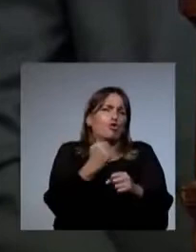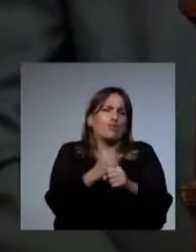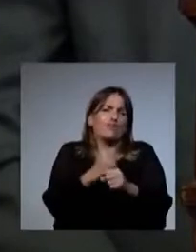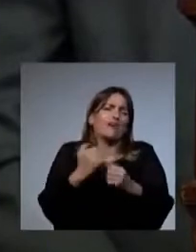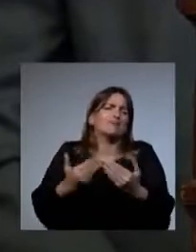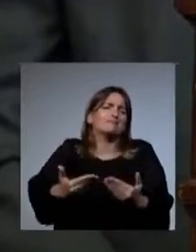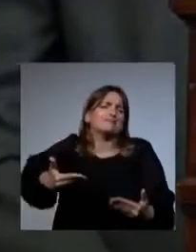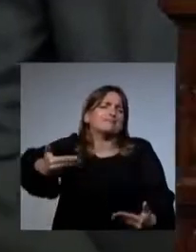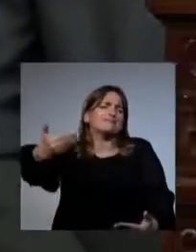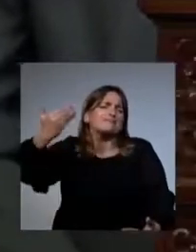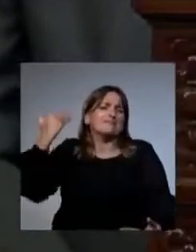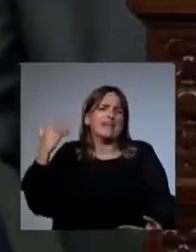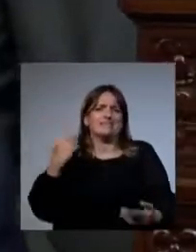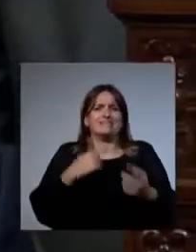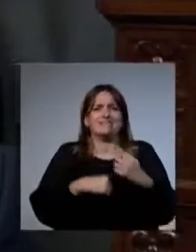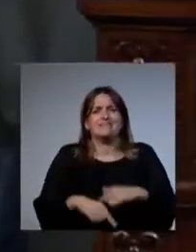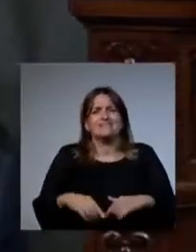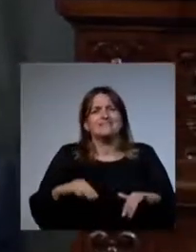Estado.